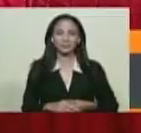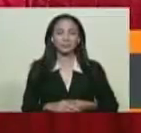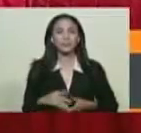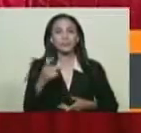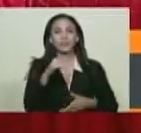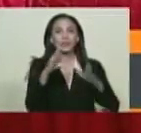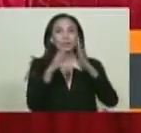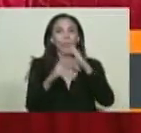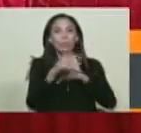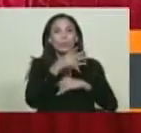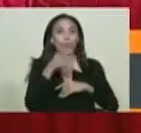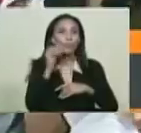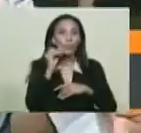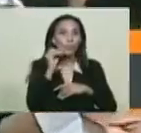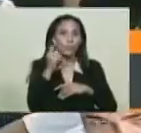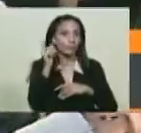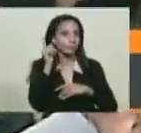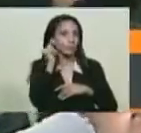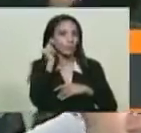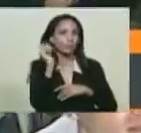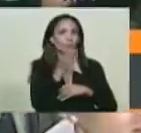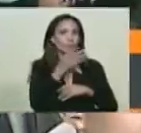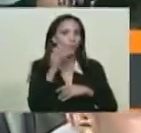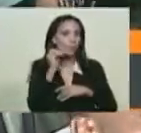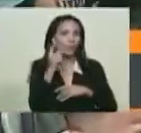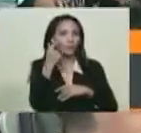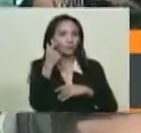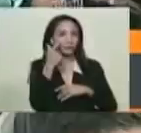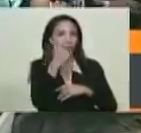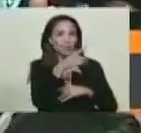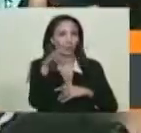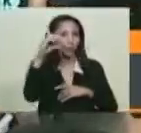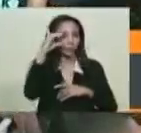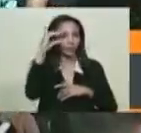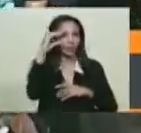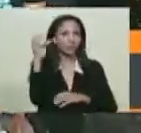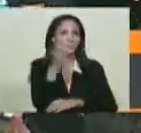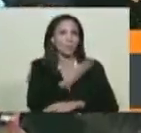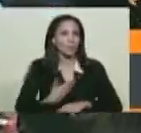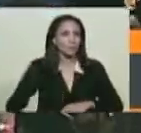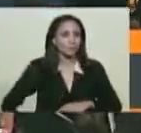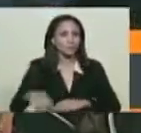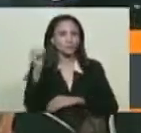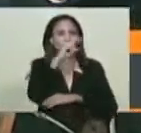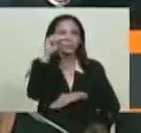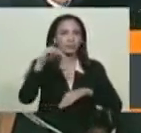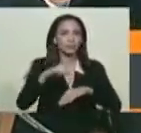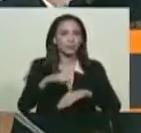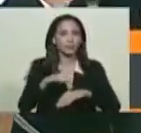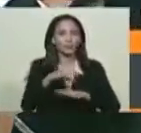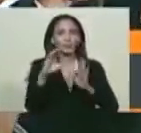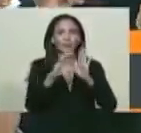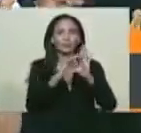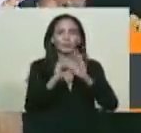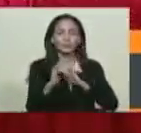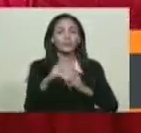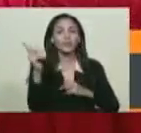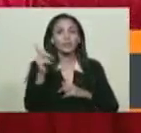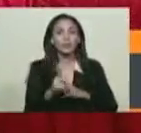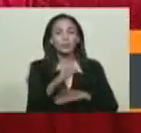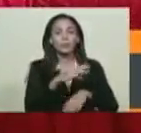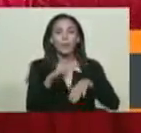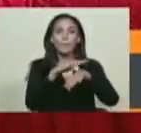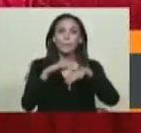Esta joven mujer que es presidenta de nuestra Asamblea Nacional Constituyente. Un saludo muy especial al ministro de la